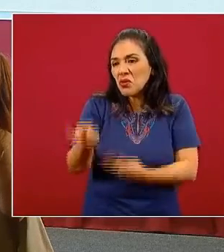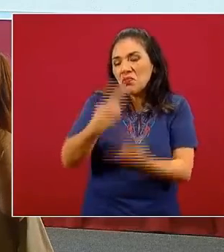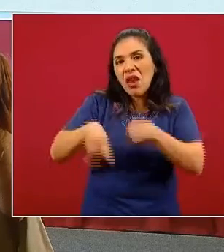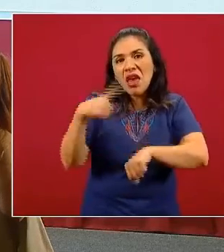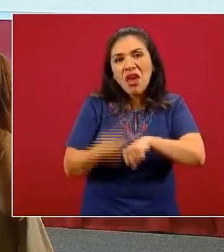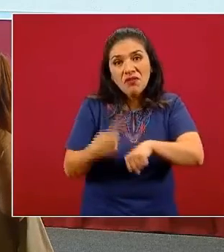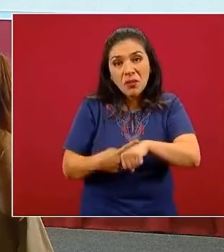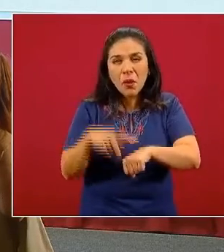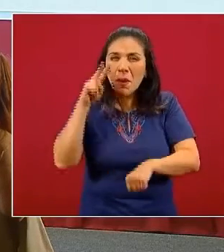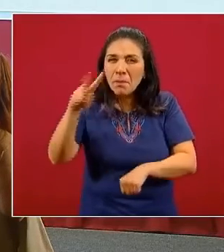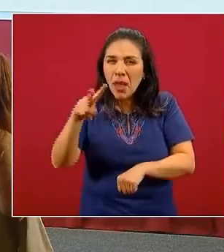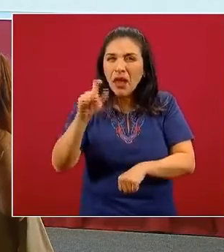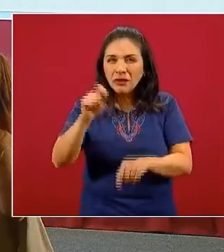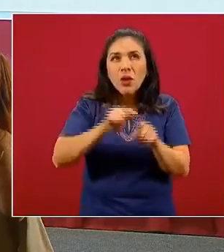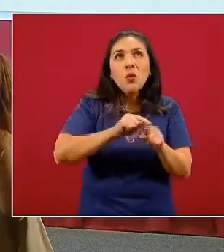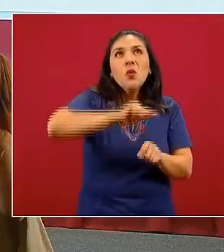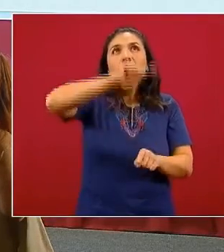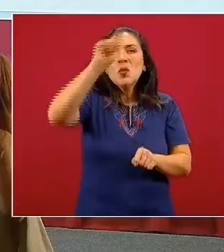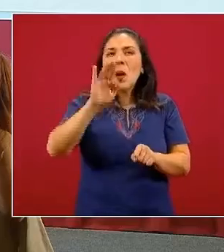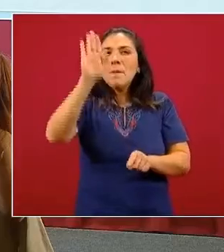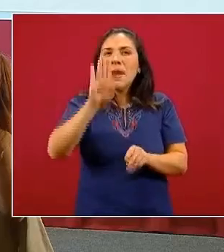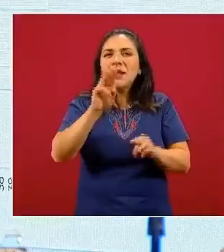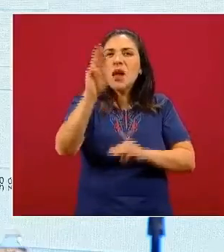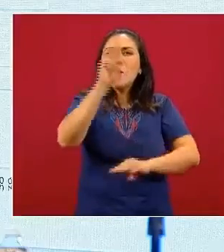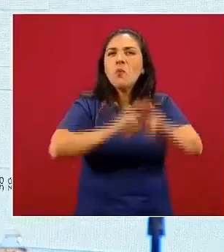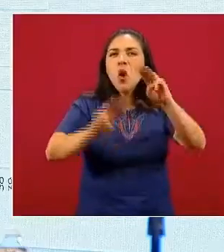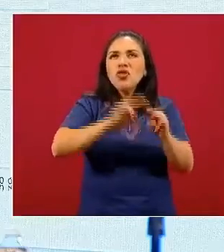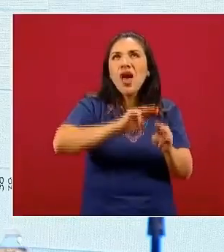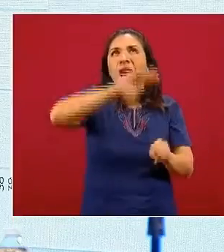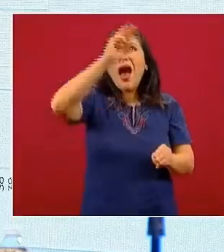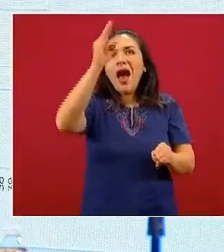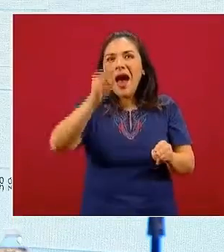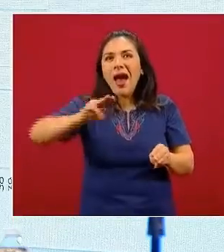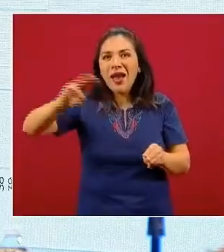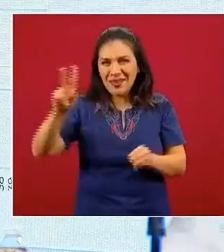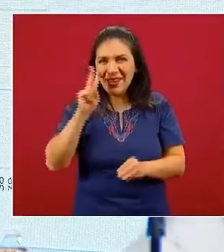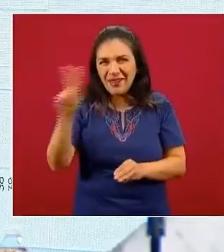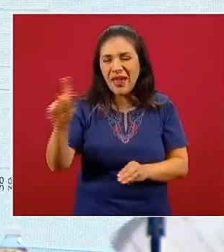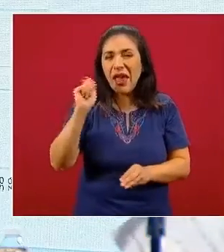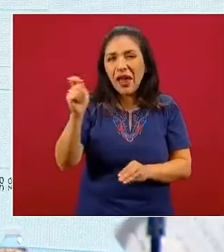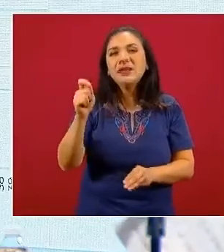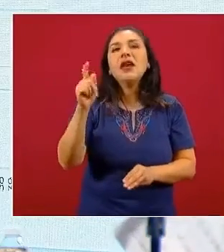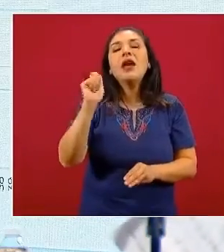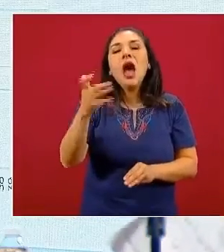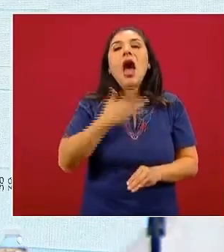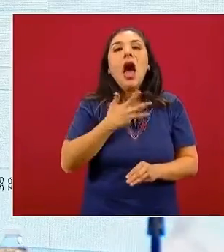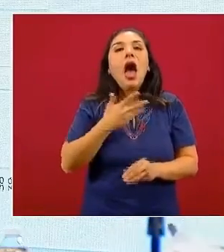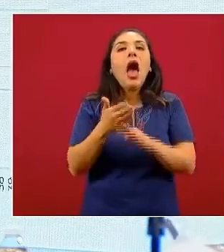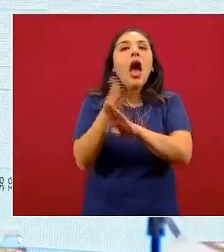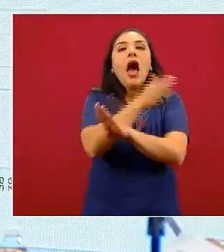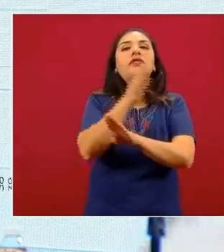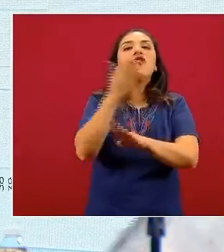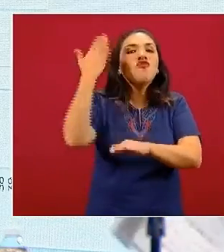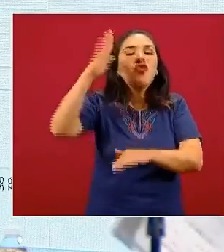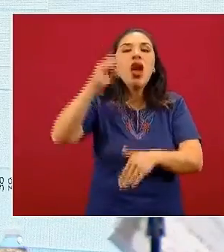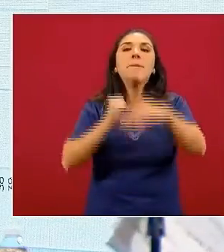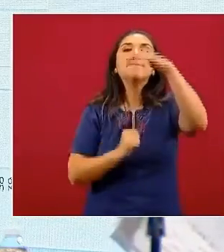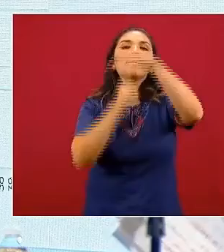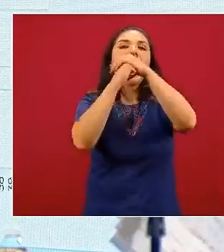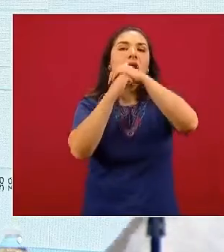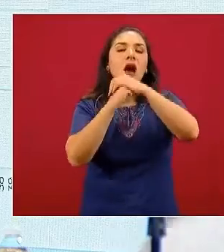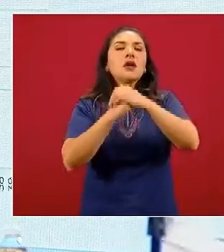alta es esta figura, que parece una montaña, es la curva epidémica, que muestra que llegamos a un punto máximo